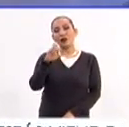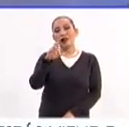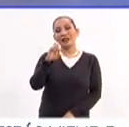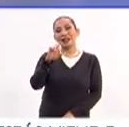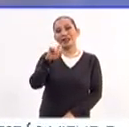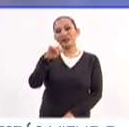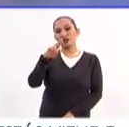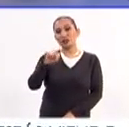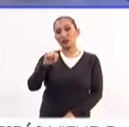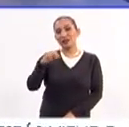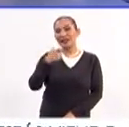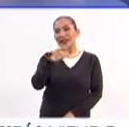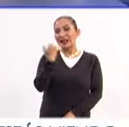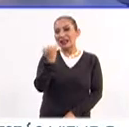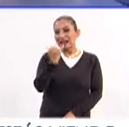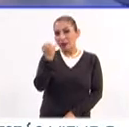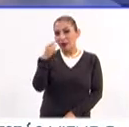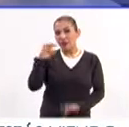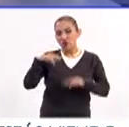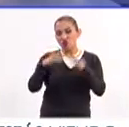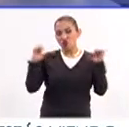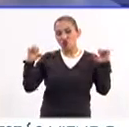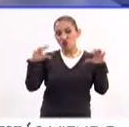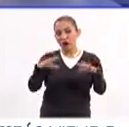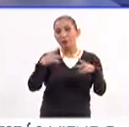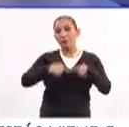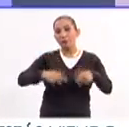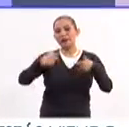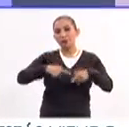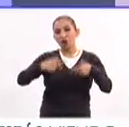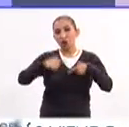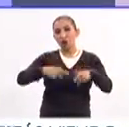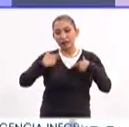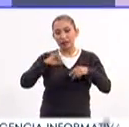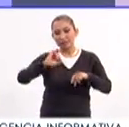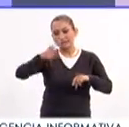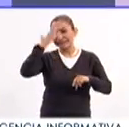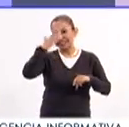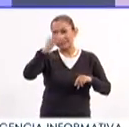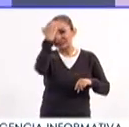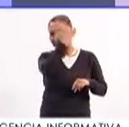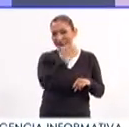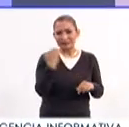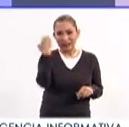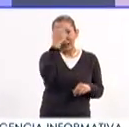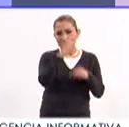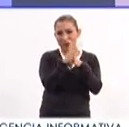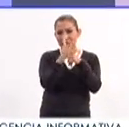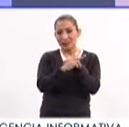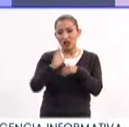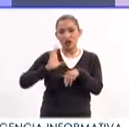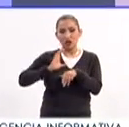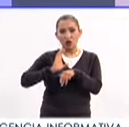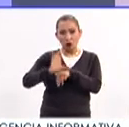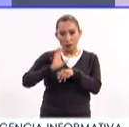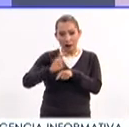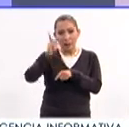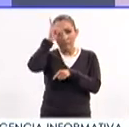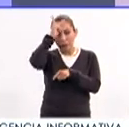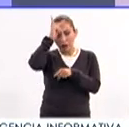un evento que va a reunir a personas expertos en evaluación de países como Colombia,